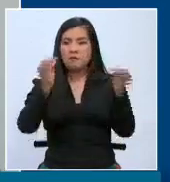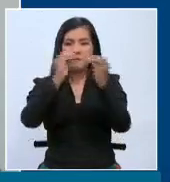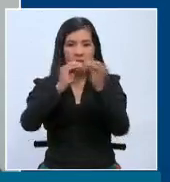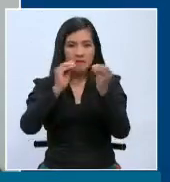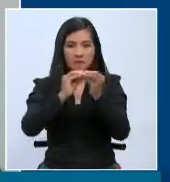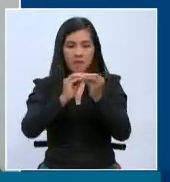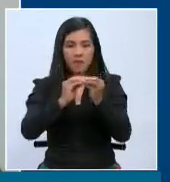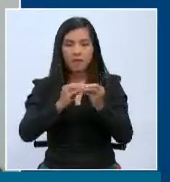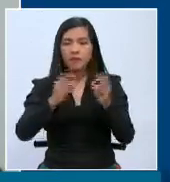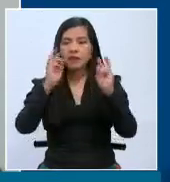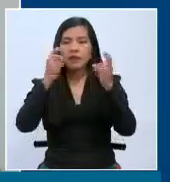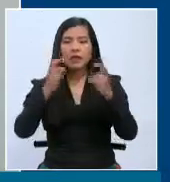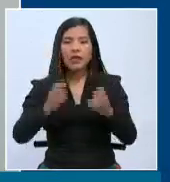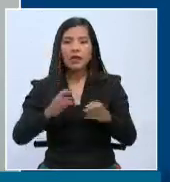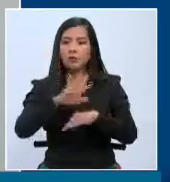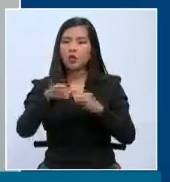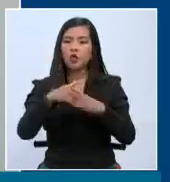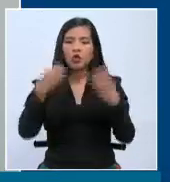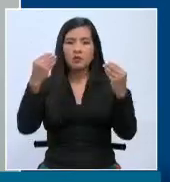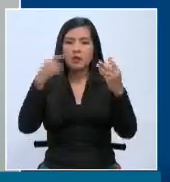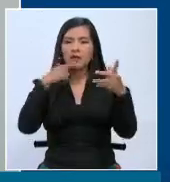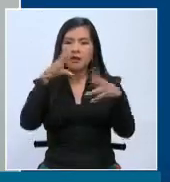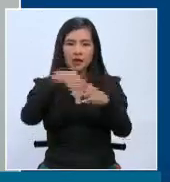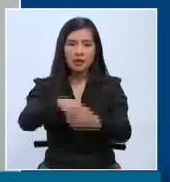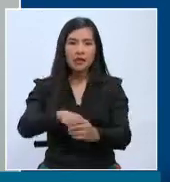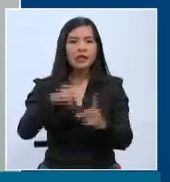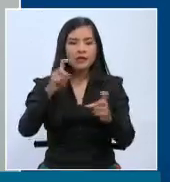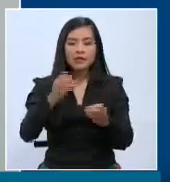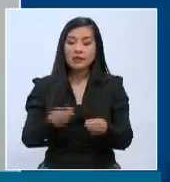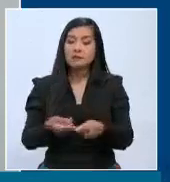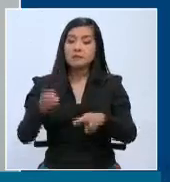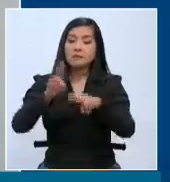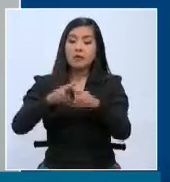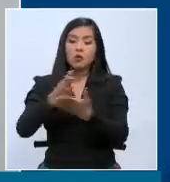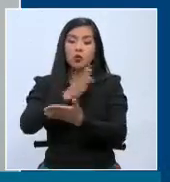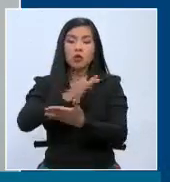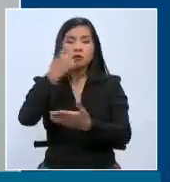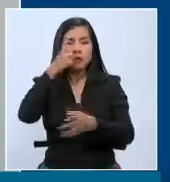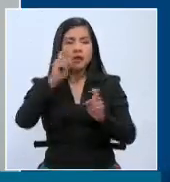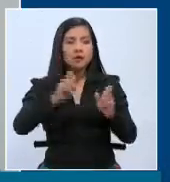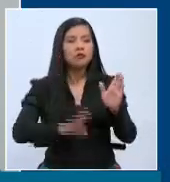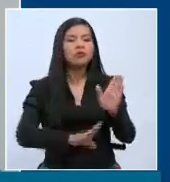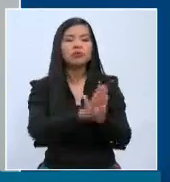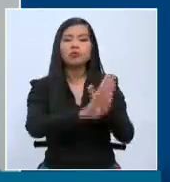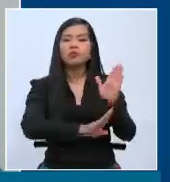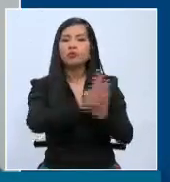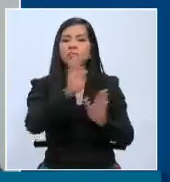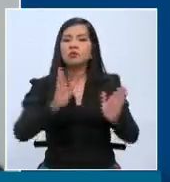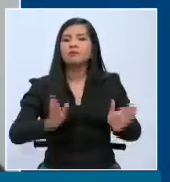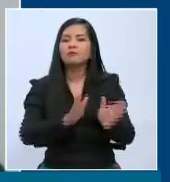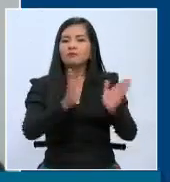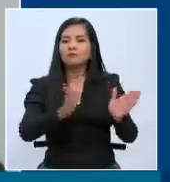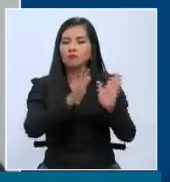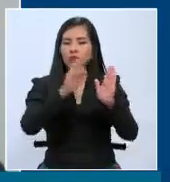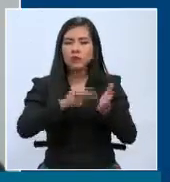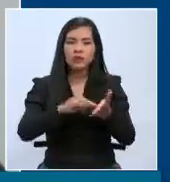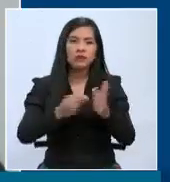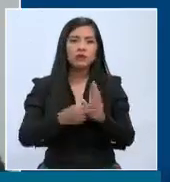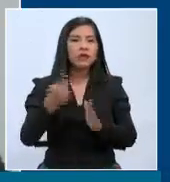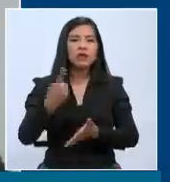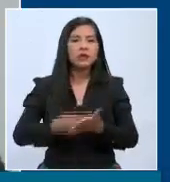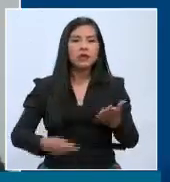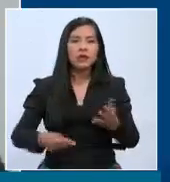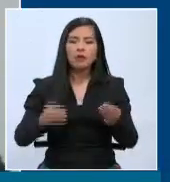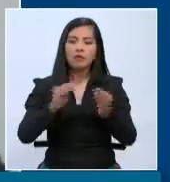manera el mercado interno, tener mayores recursos para impulsar y diversificar lo que significa